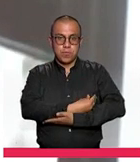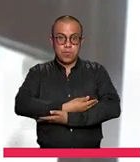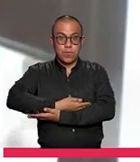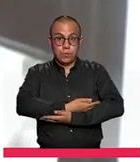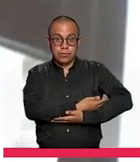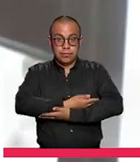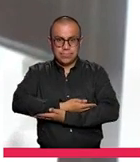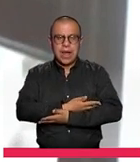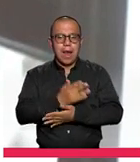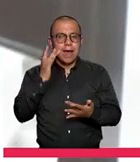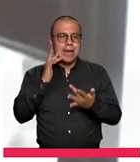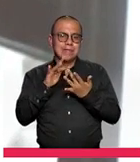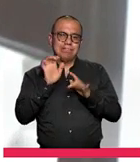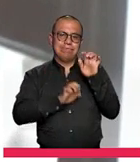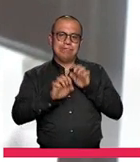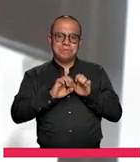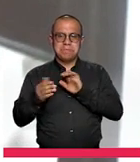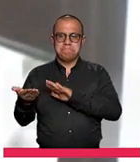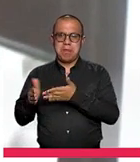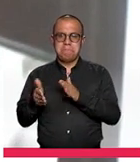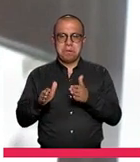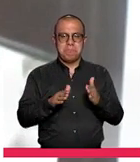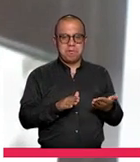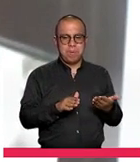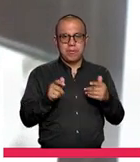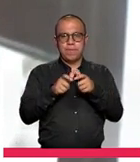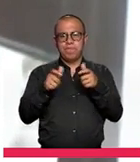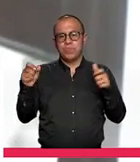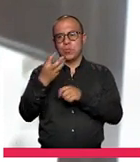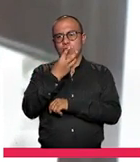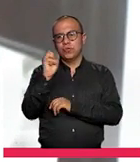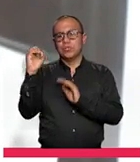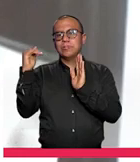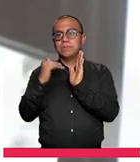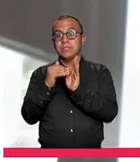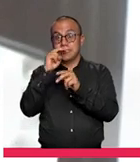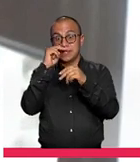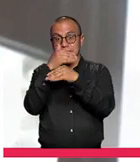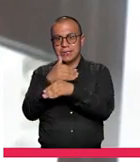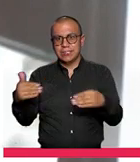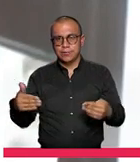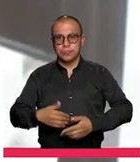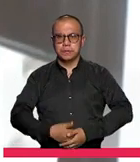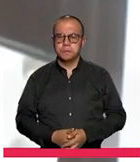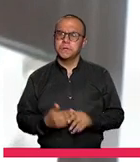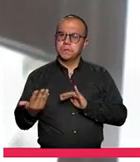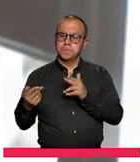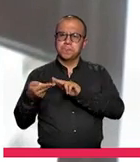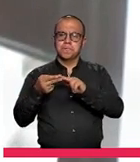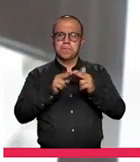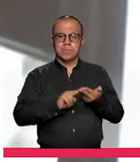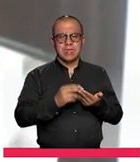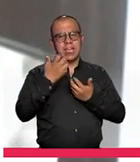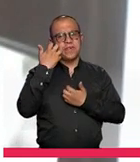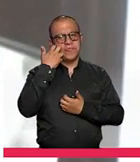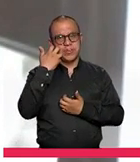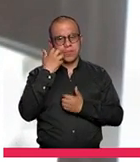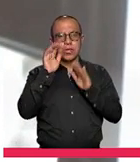materna, se evitaría la muerte de aproximadamente 800.000 niños. Y esto relacionado a